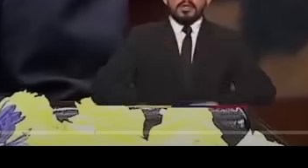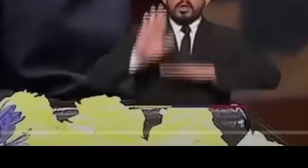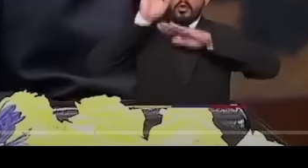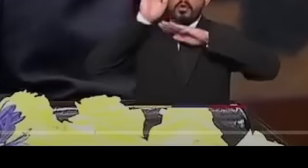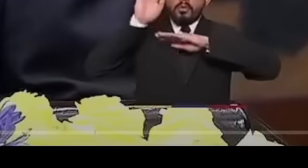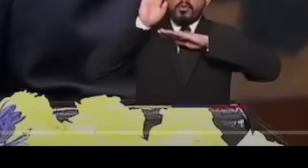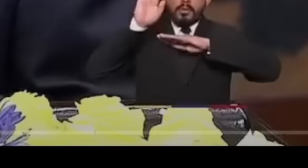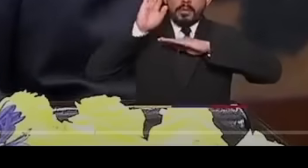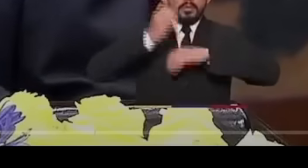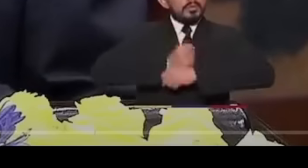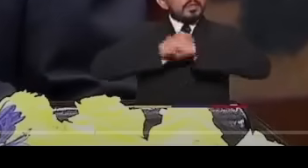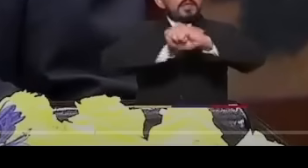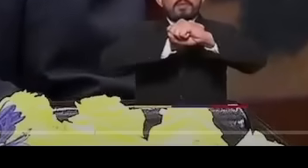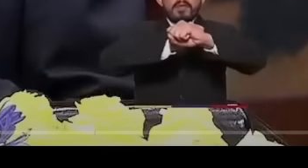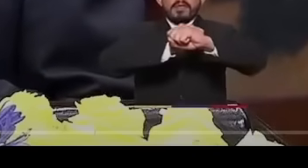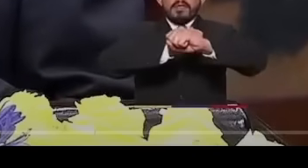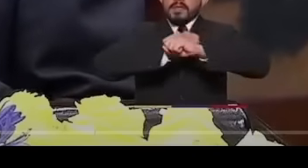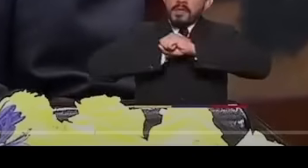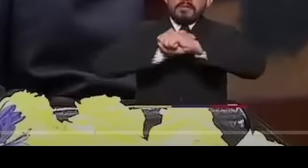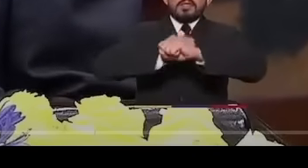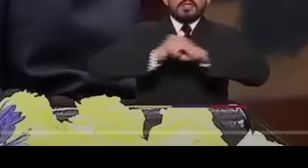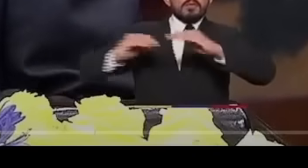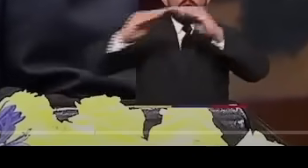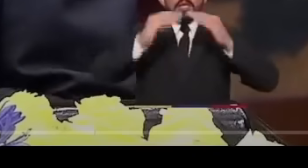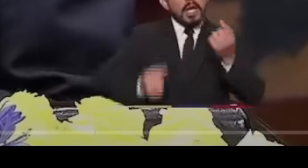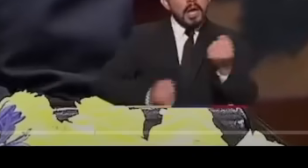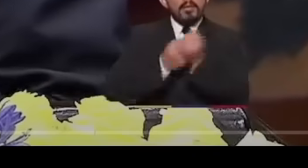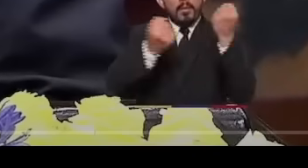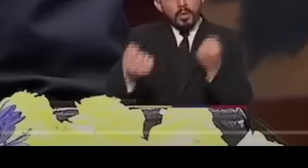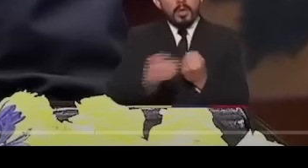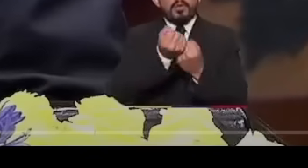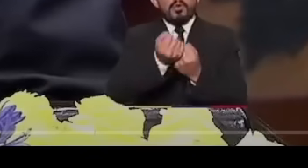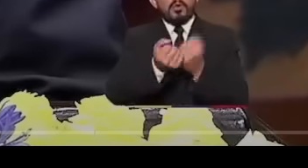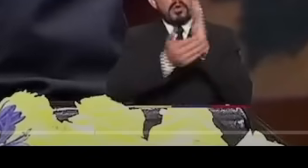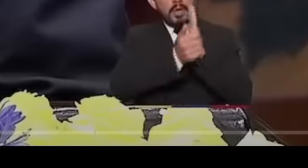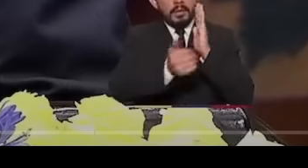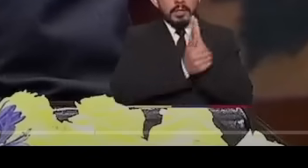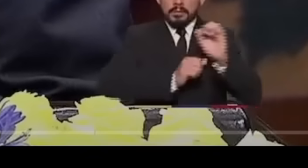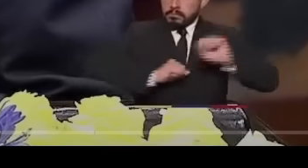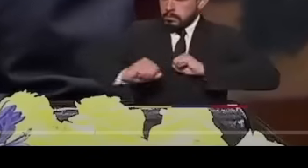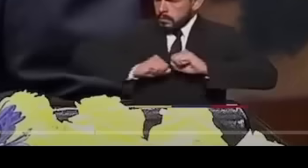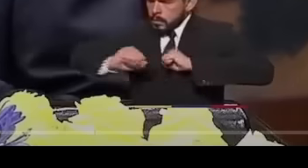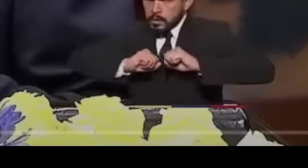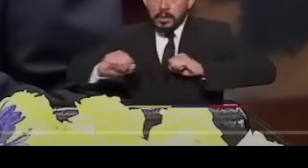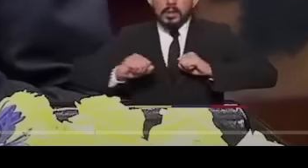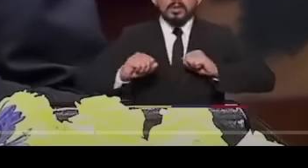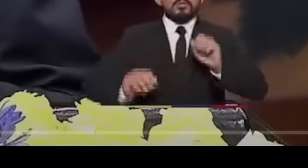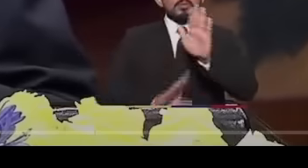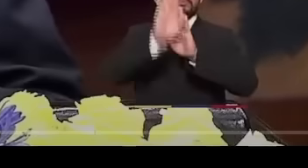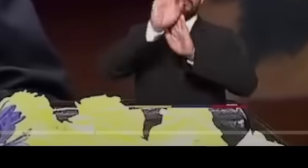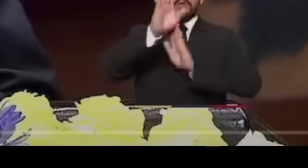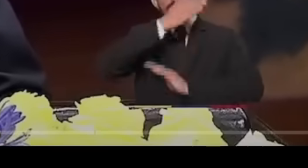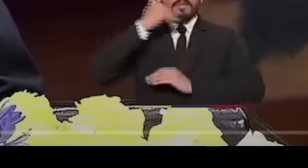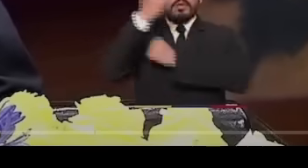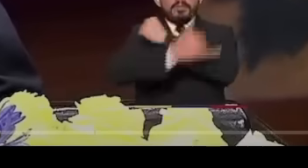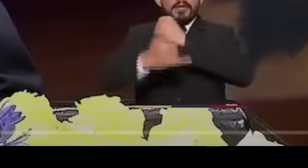compromiso de defender la democracia y de contribuir desde nuestras capacidades y competencias a construir un mejor